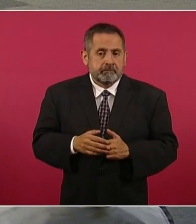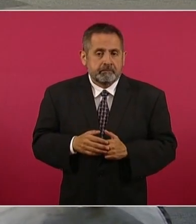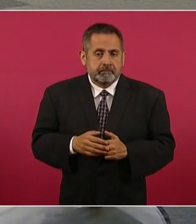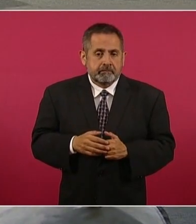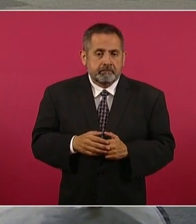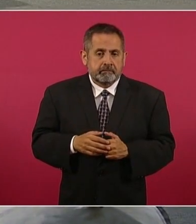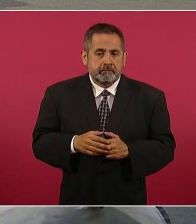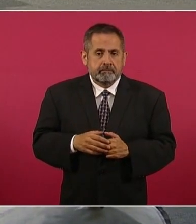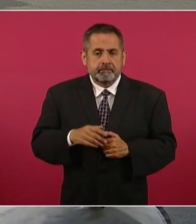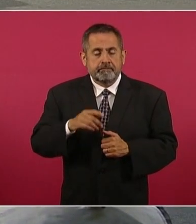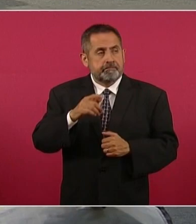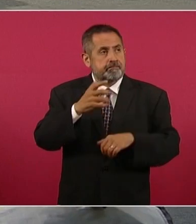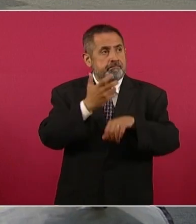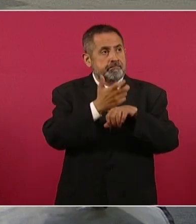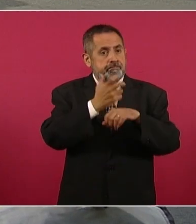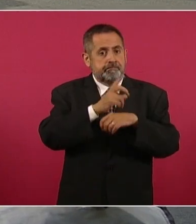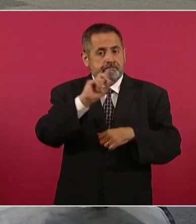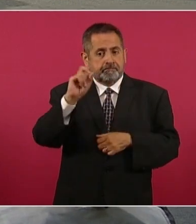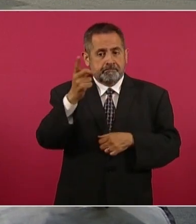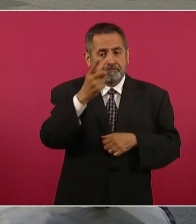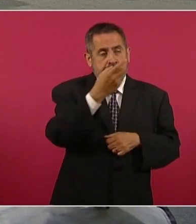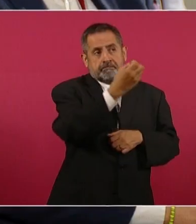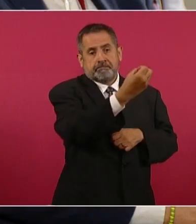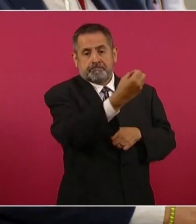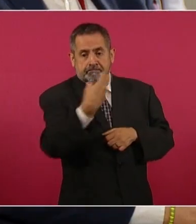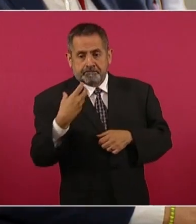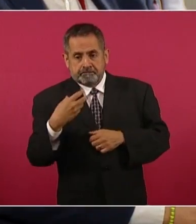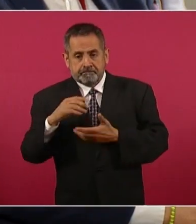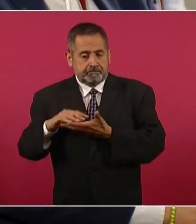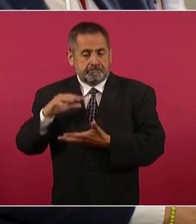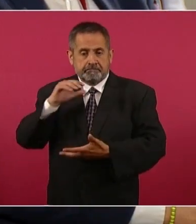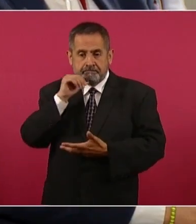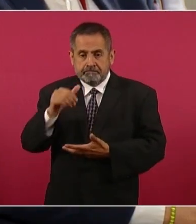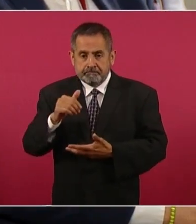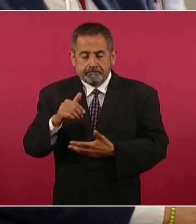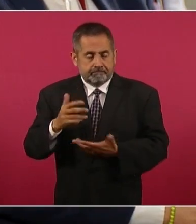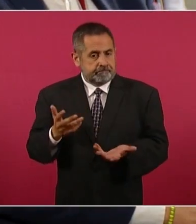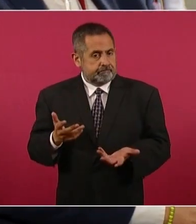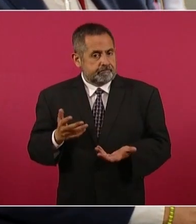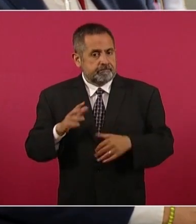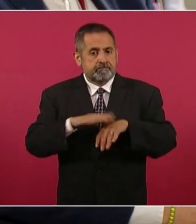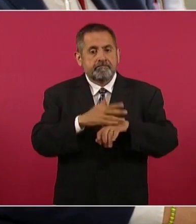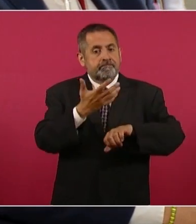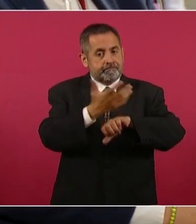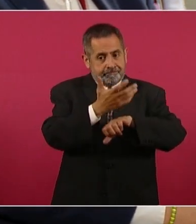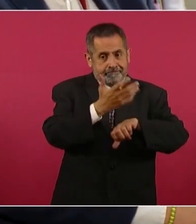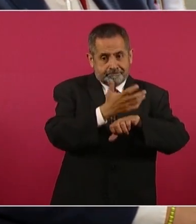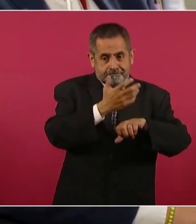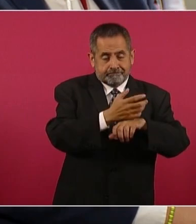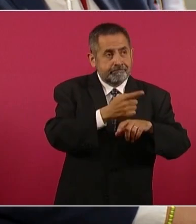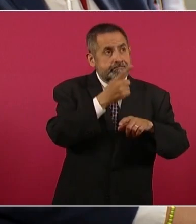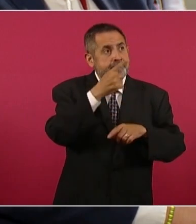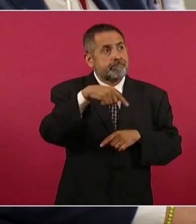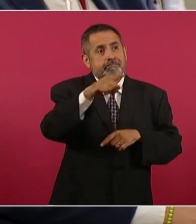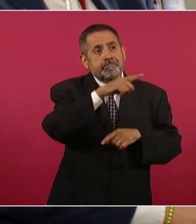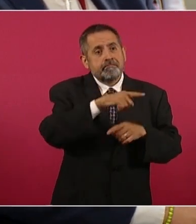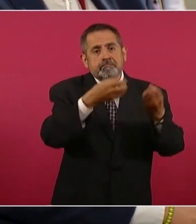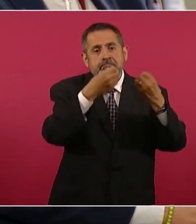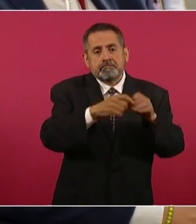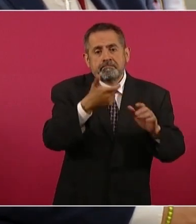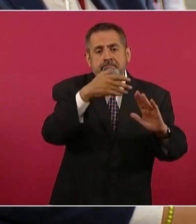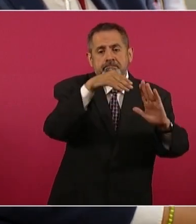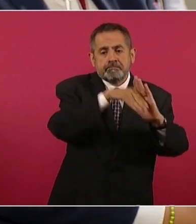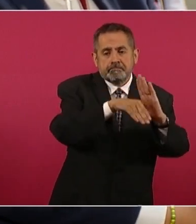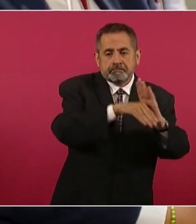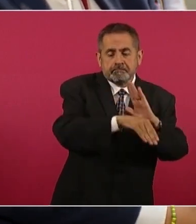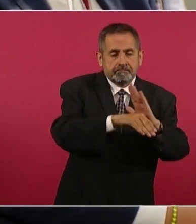las remesas. Si hay una recesión en los Estados Unidos, pues obviamente que las remesas